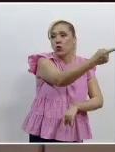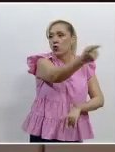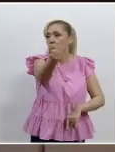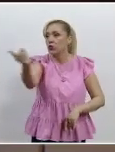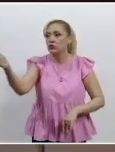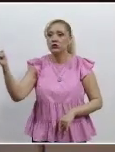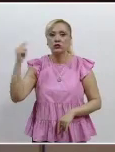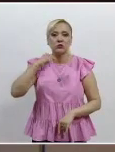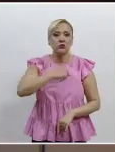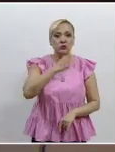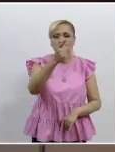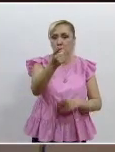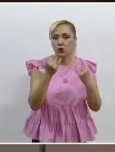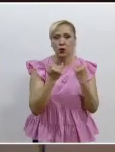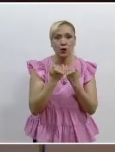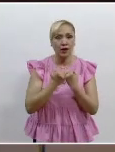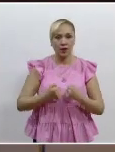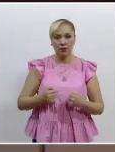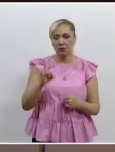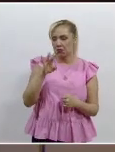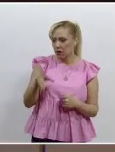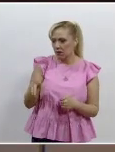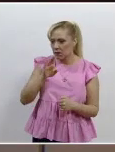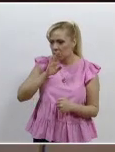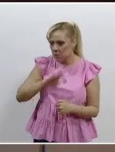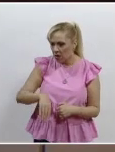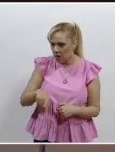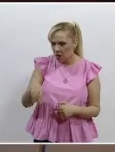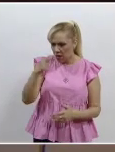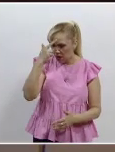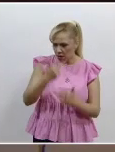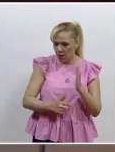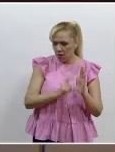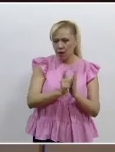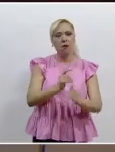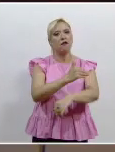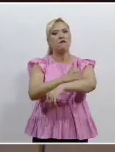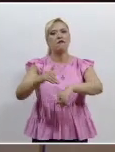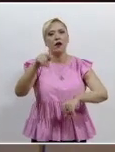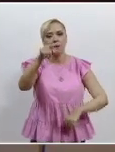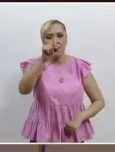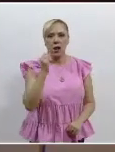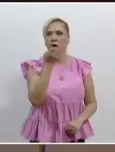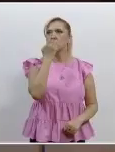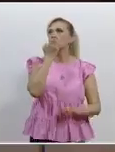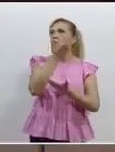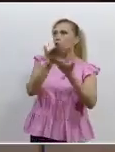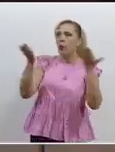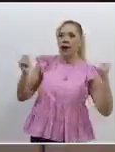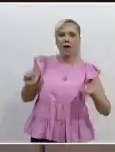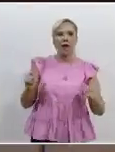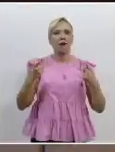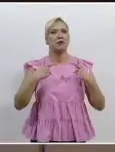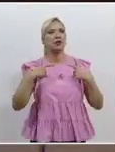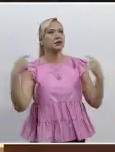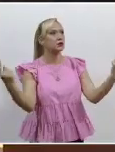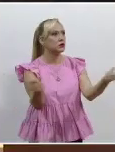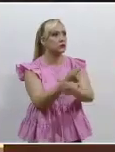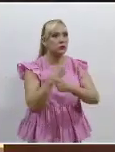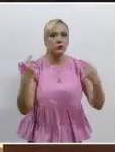social en toda falta que comete un niño. La familia, la escuela, el medio ambiente, el